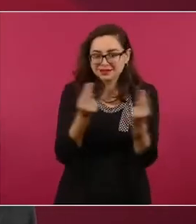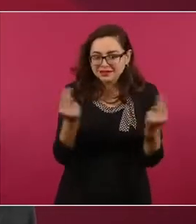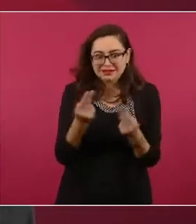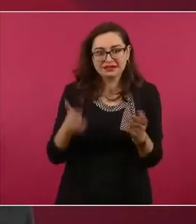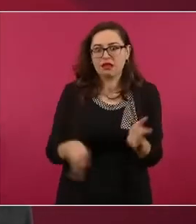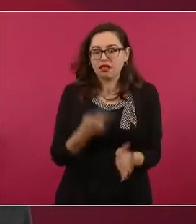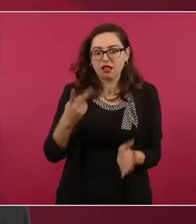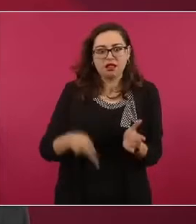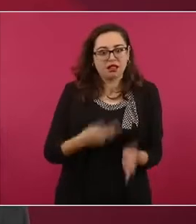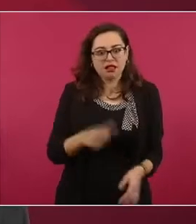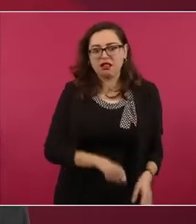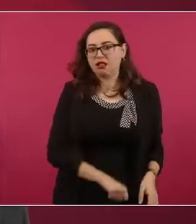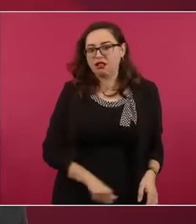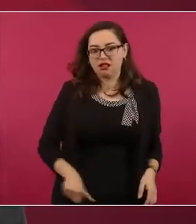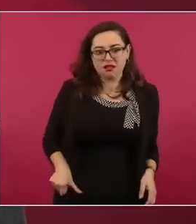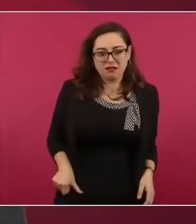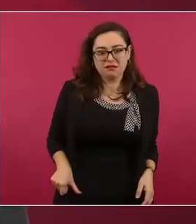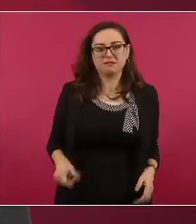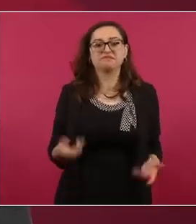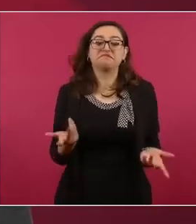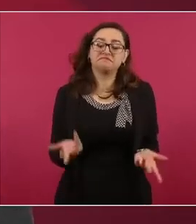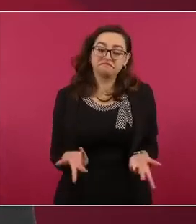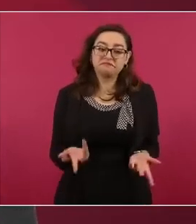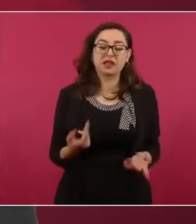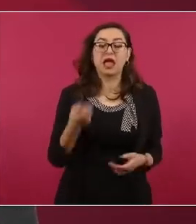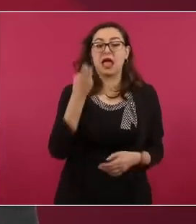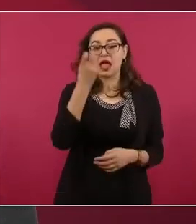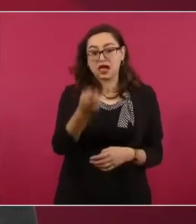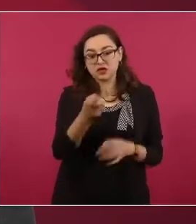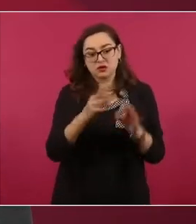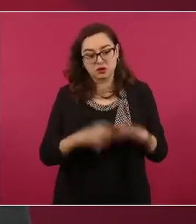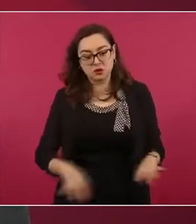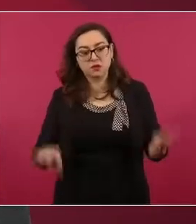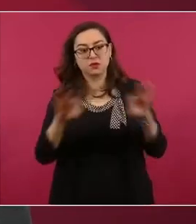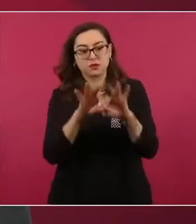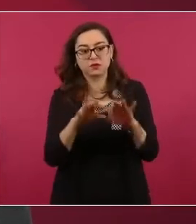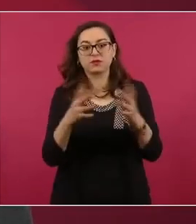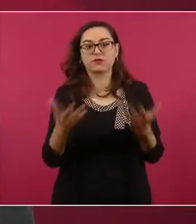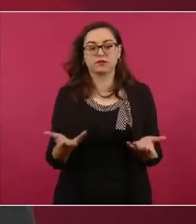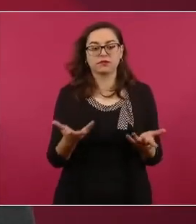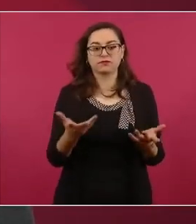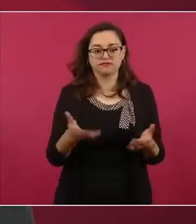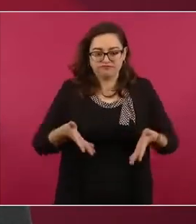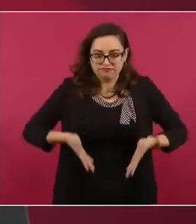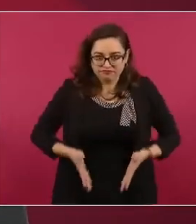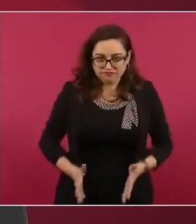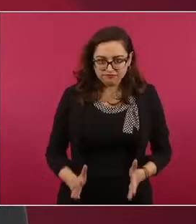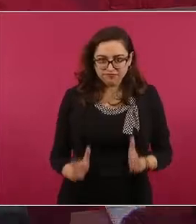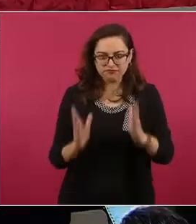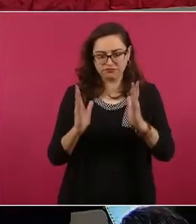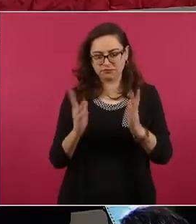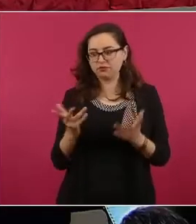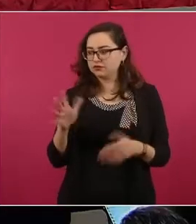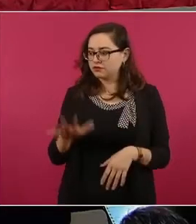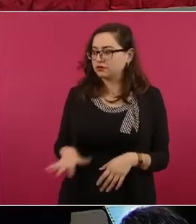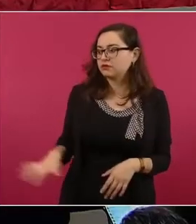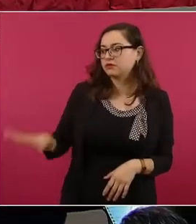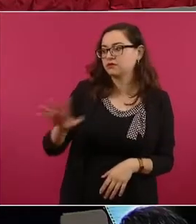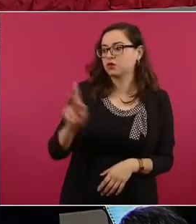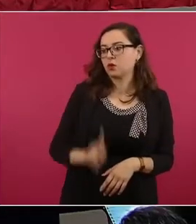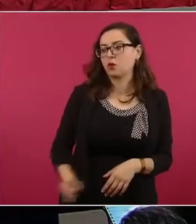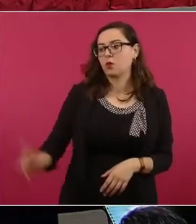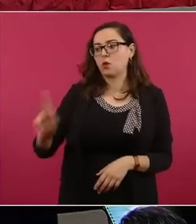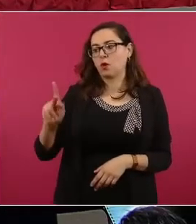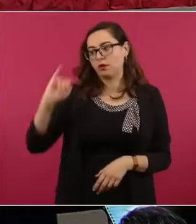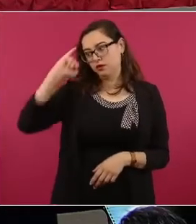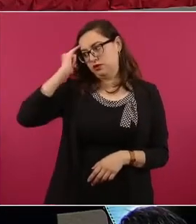Con la partería lo que buscamos además es reconocer explícitamente el legado de nuestros pueblos originarios y priorizar la atención